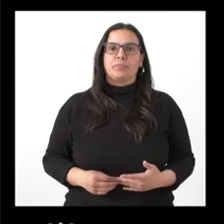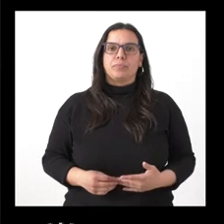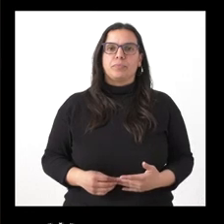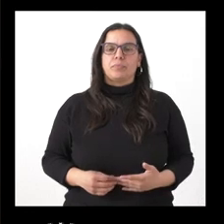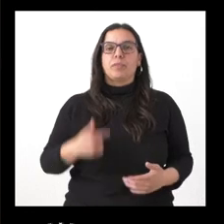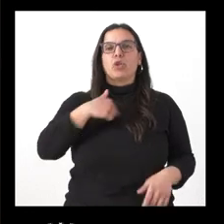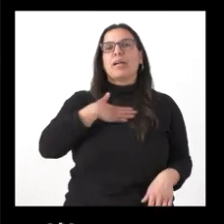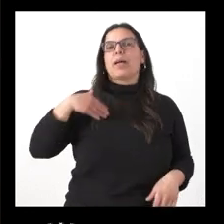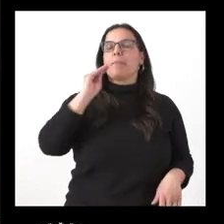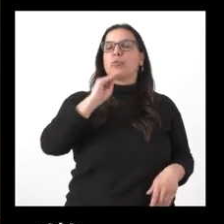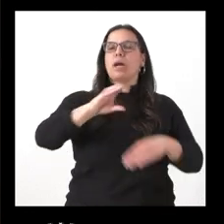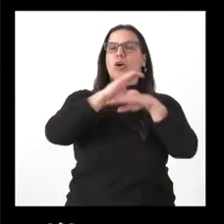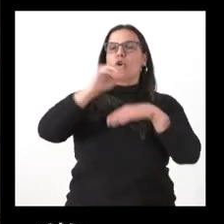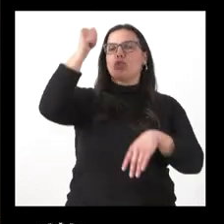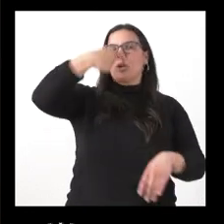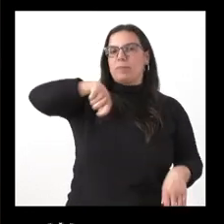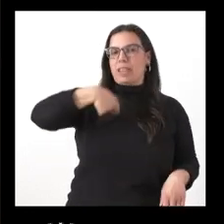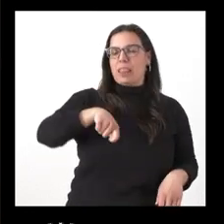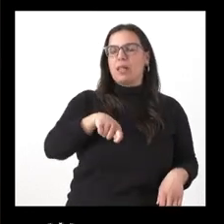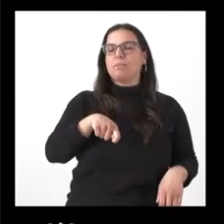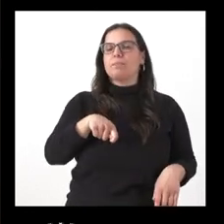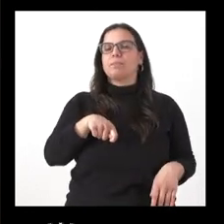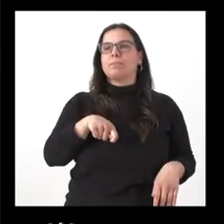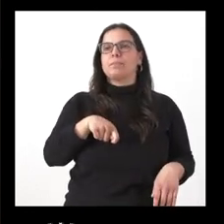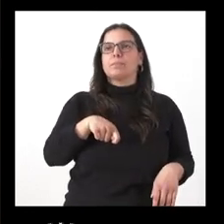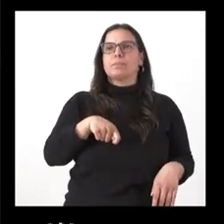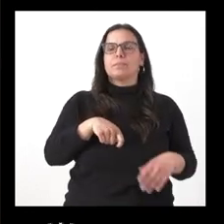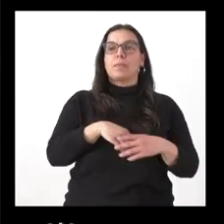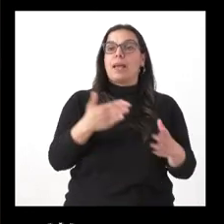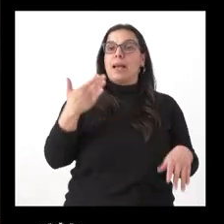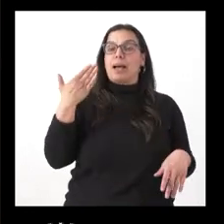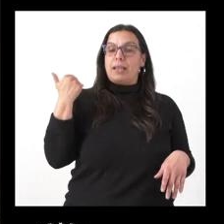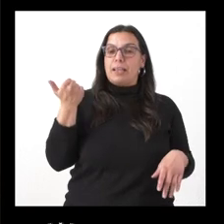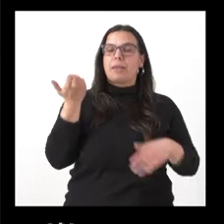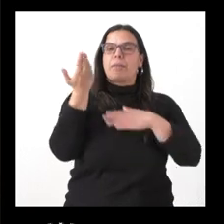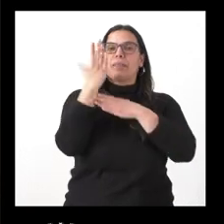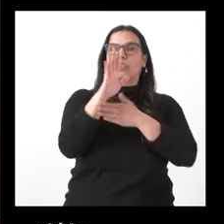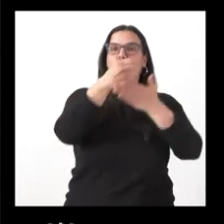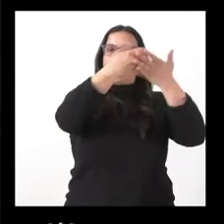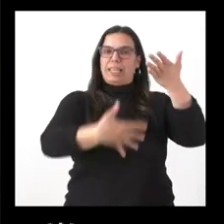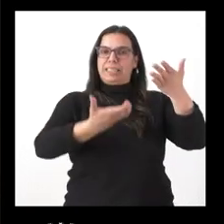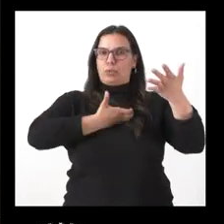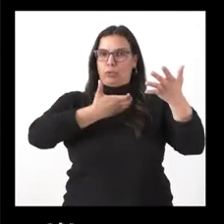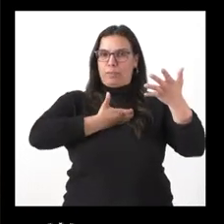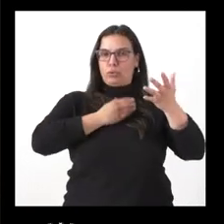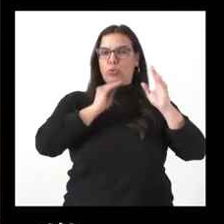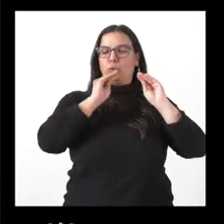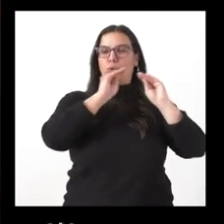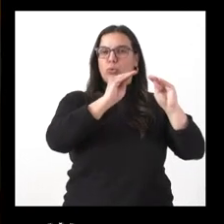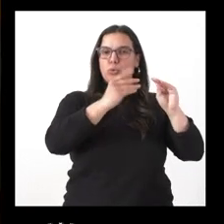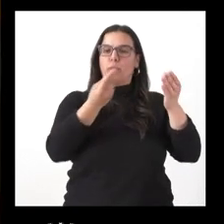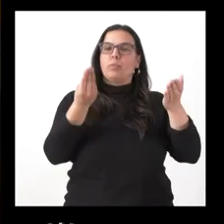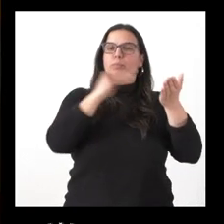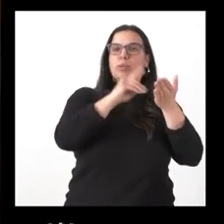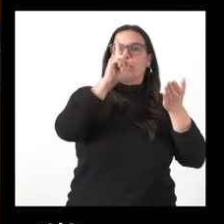Sí yo quería preguntarle al consejero de la presidencia porque ayer presentó las listas al ayuntamiento y en las listas incluye también a